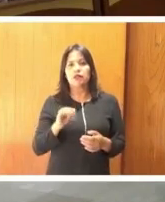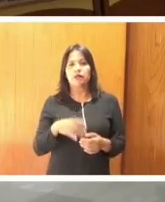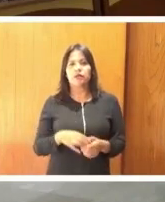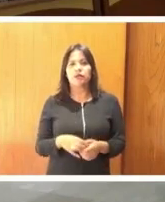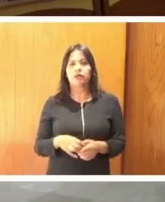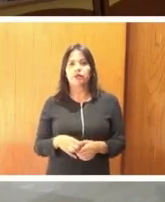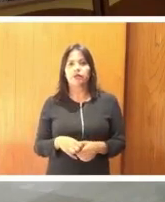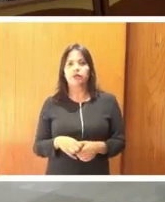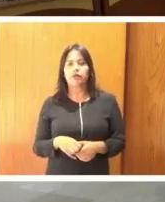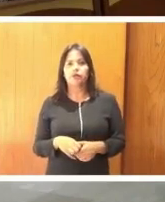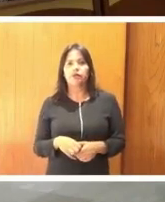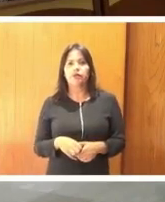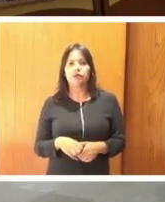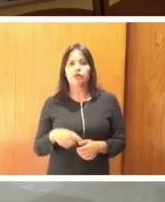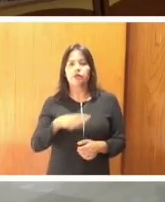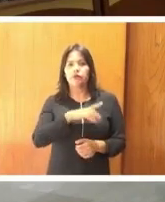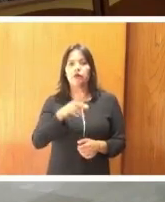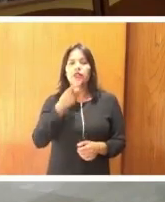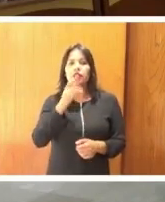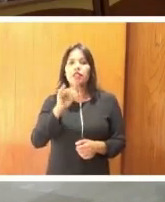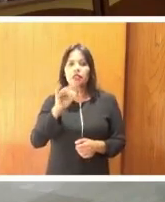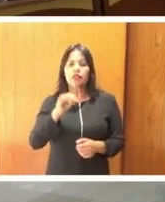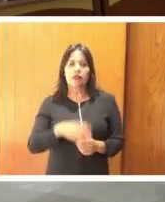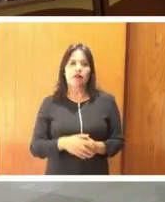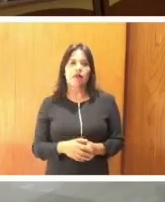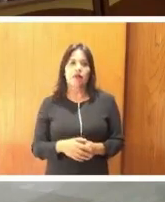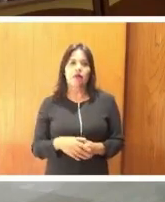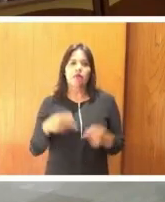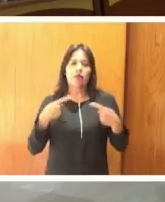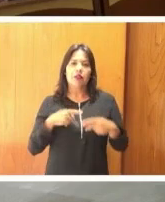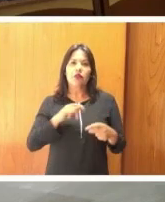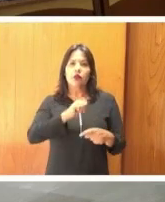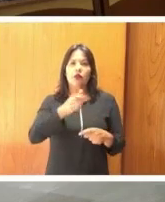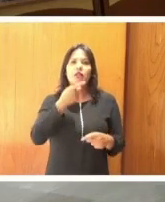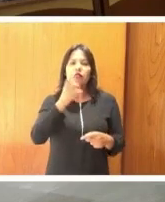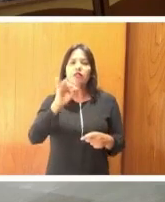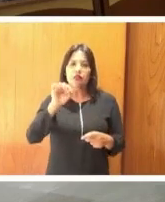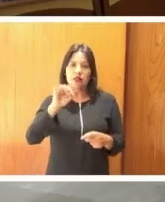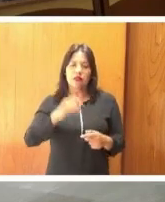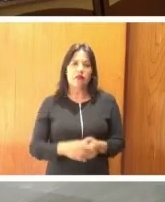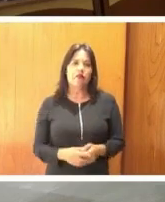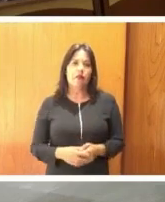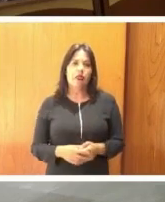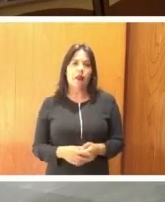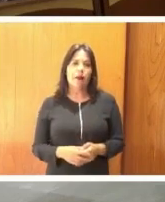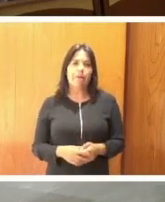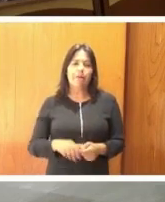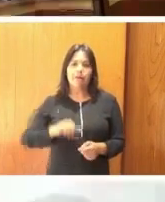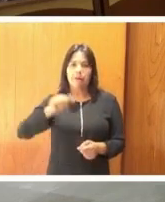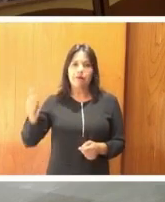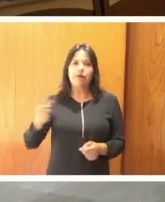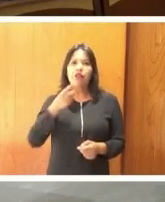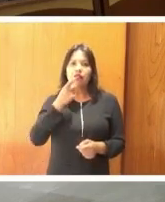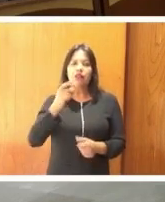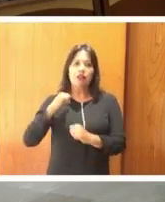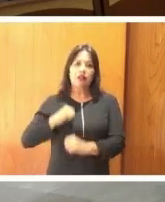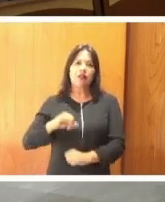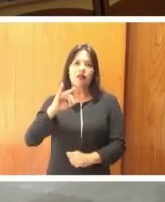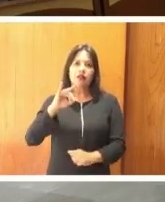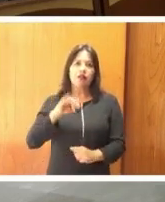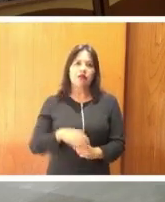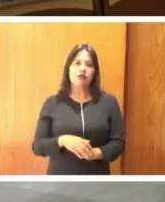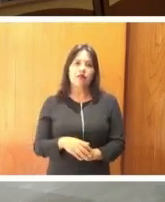Ayala. A favor. Comisionada Morales Martínez. A favor. Comisionado Parra Noriega. A